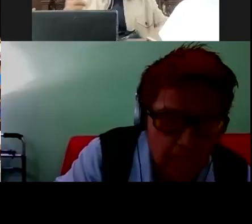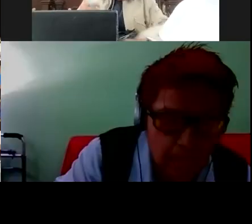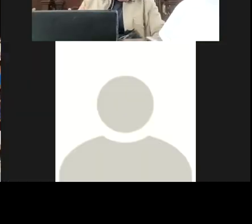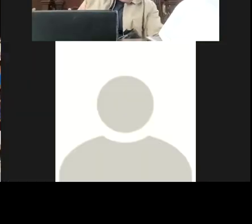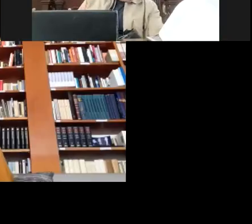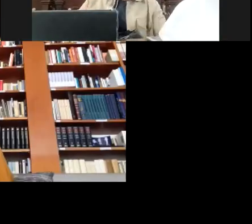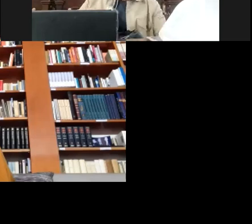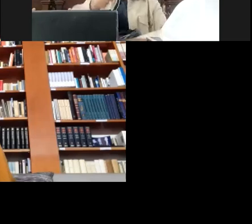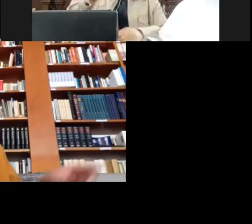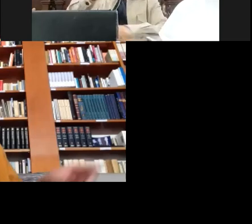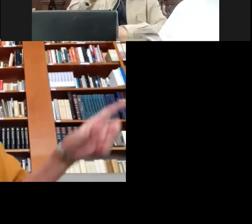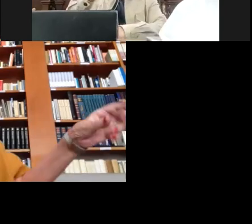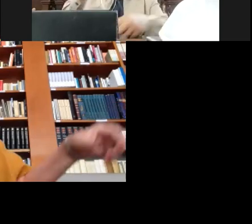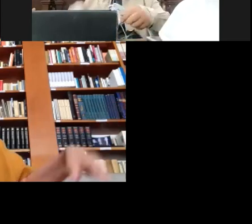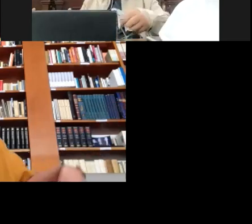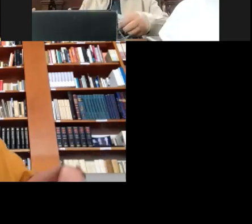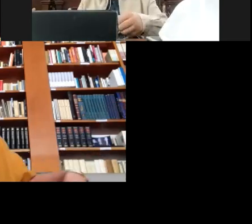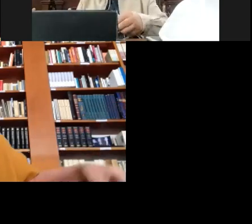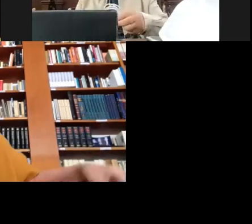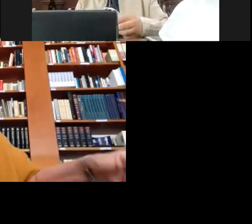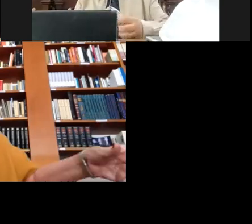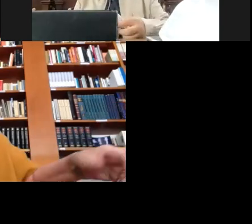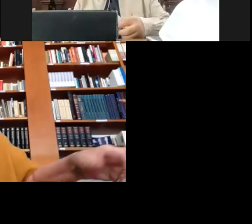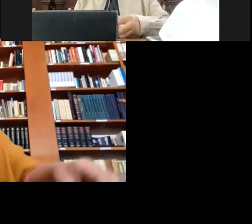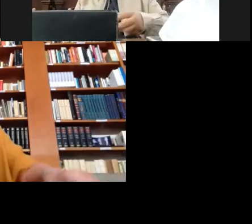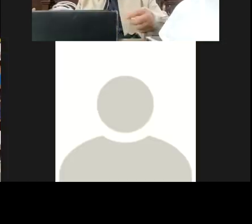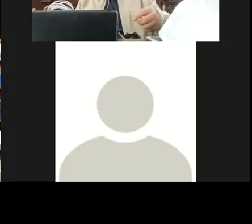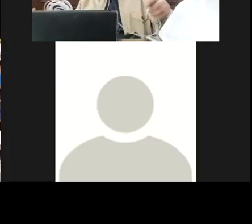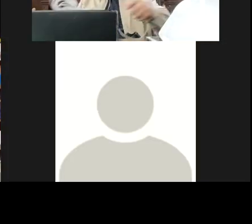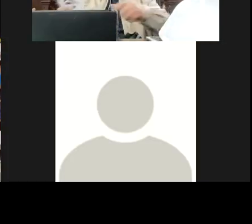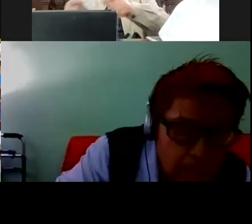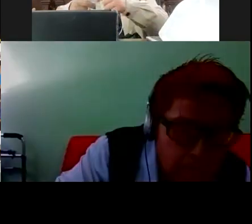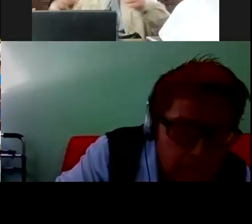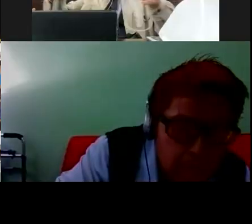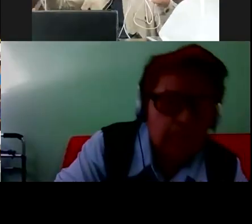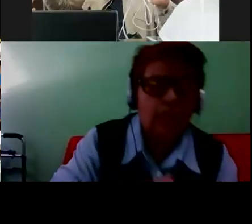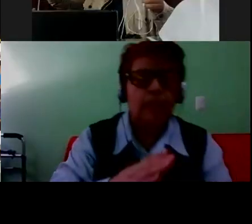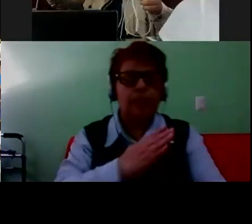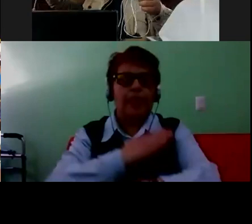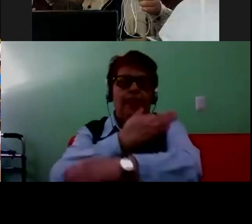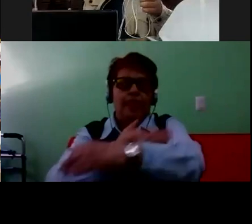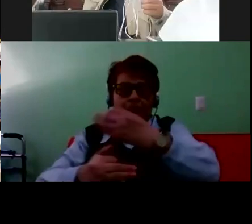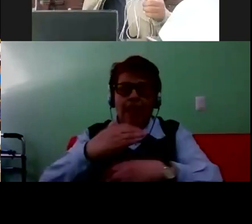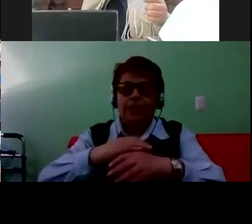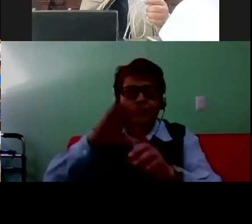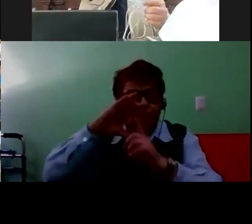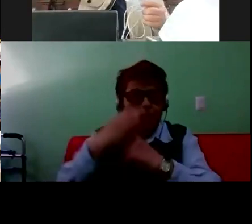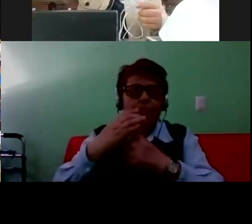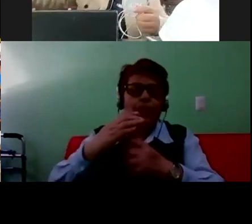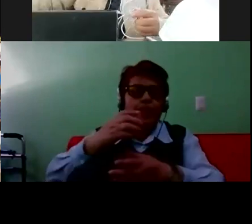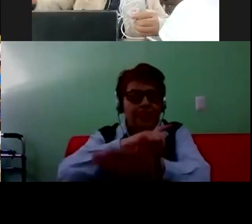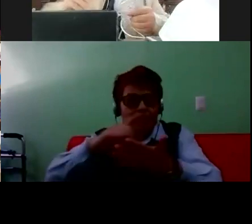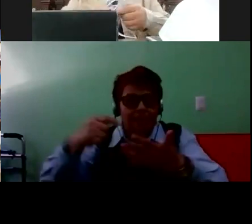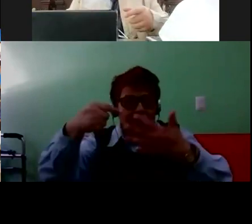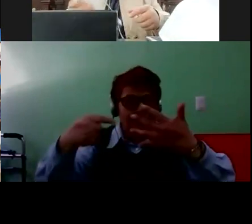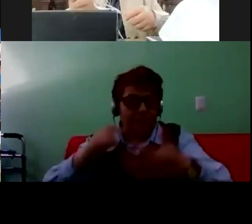Buenas tardes. Saludo a todas y todos los diputados integrantes de la Comisión de Derechos Culturales y a todas las